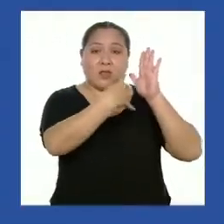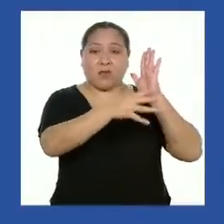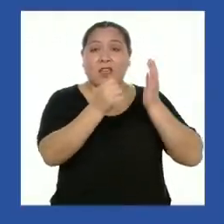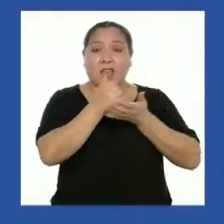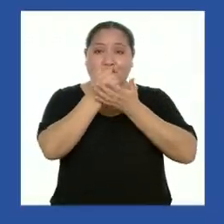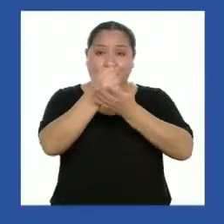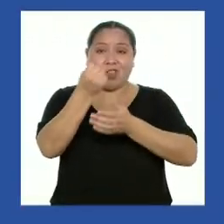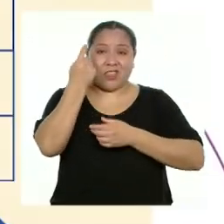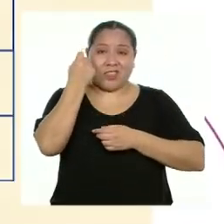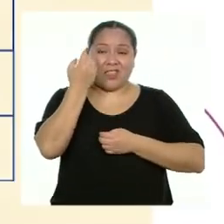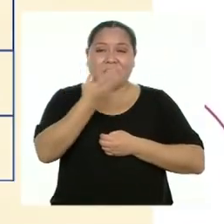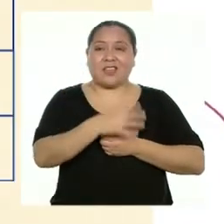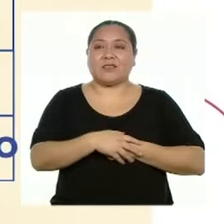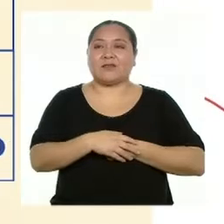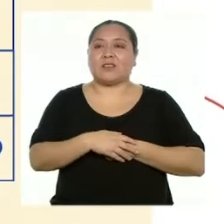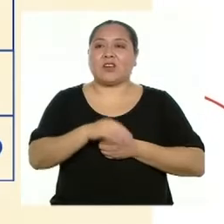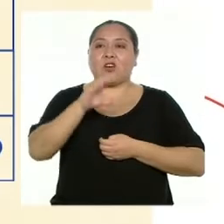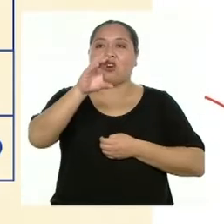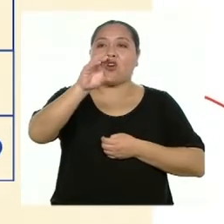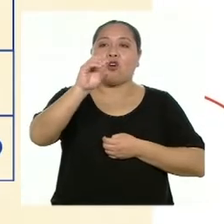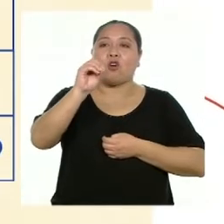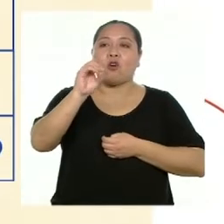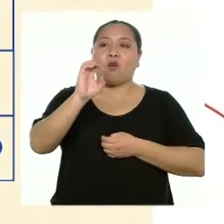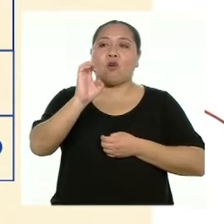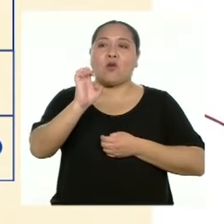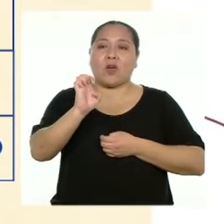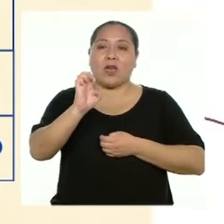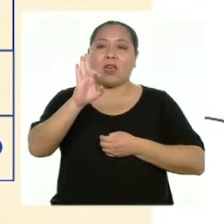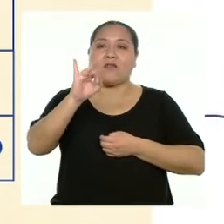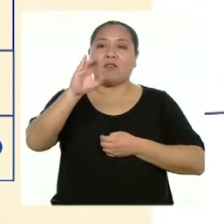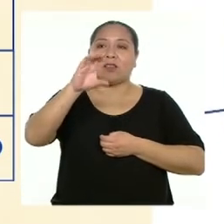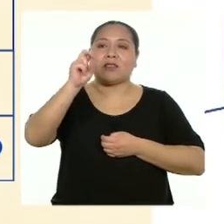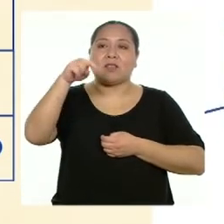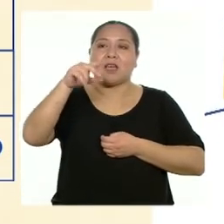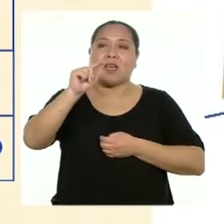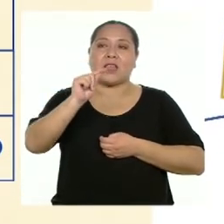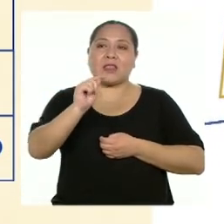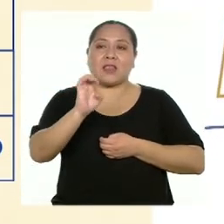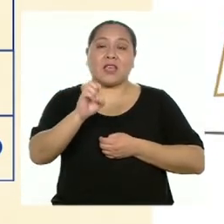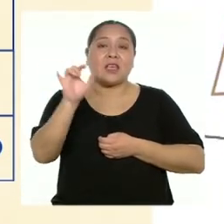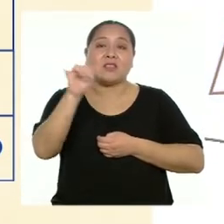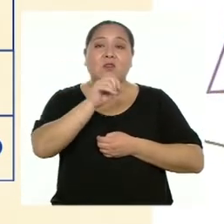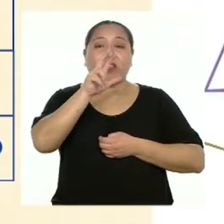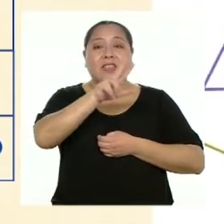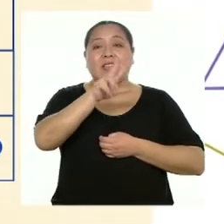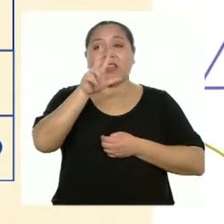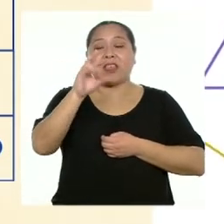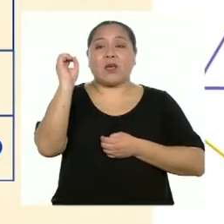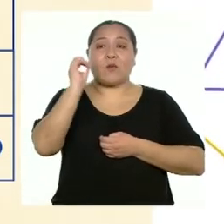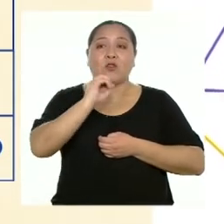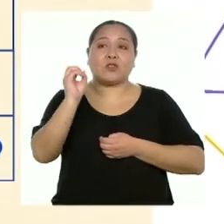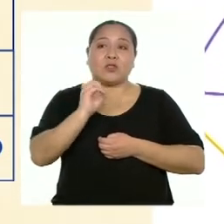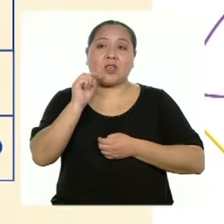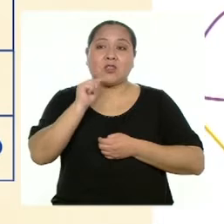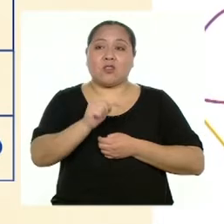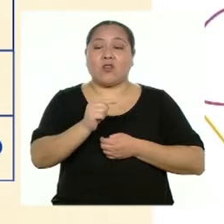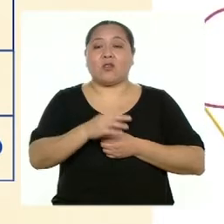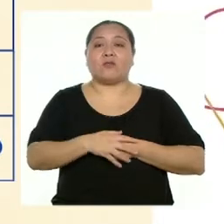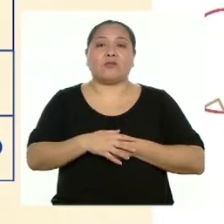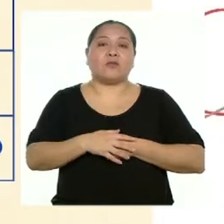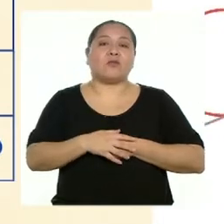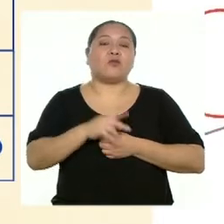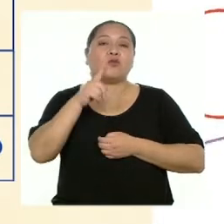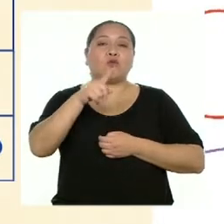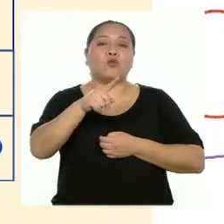interpretar. El coeficiente de variación que te resultó fue igual a 33%. Esto significa que tus datos son